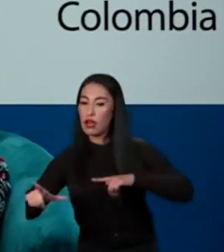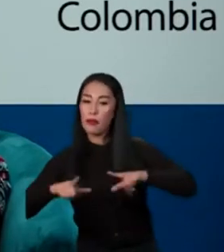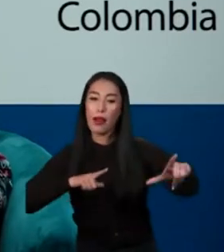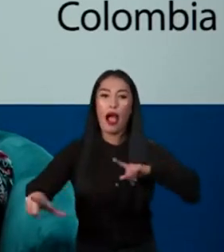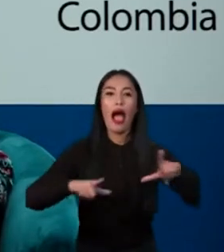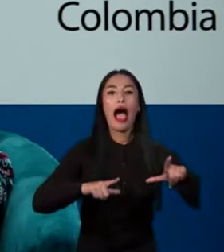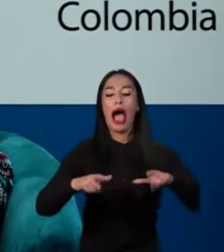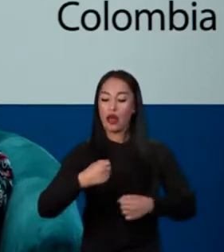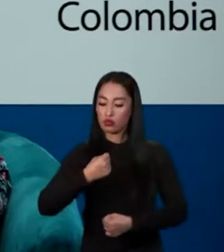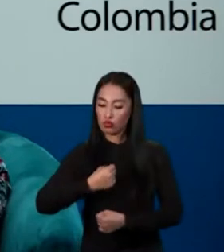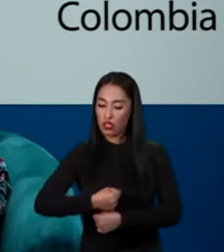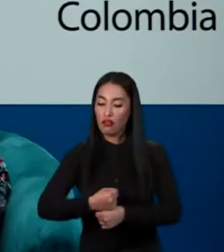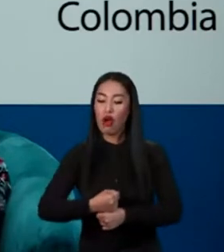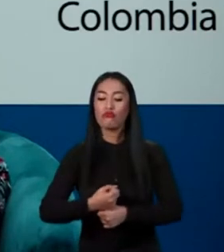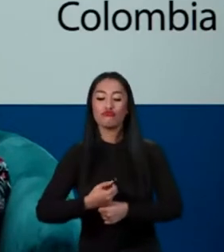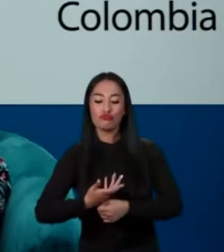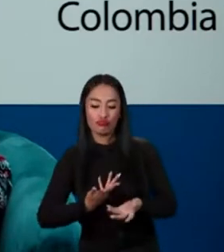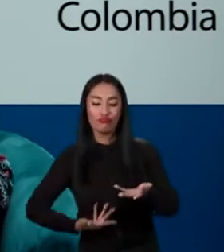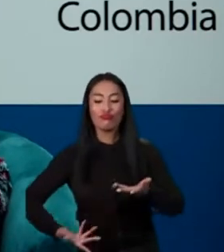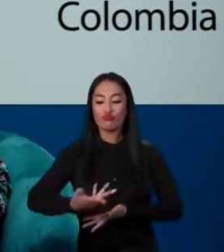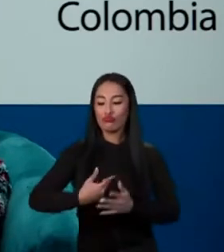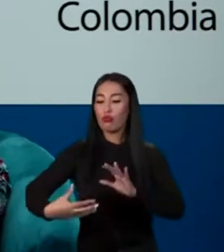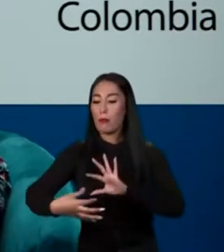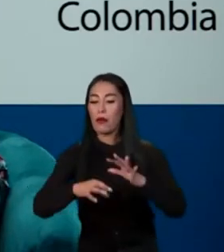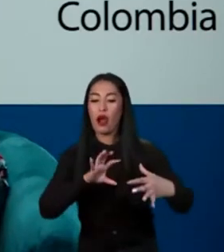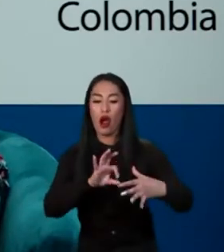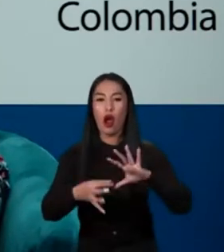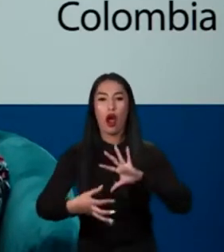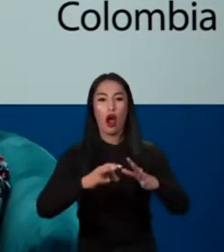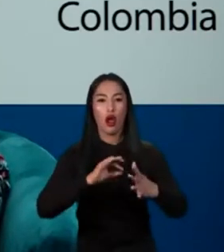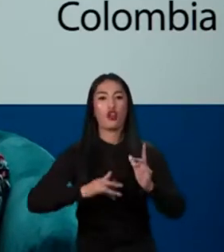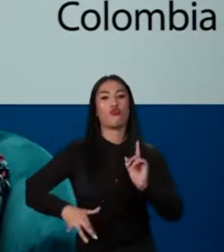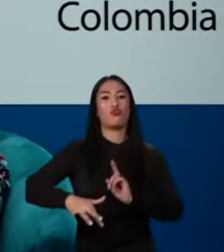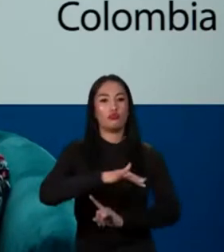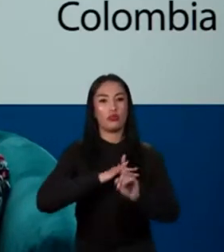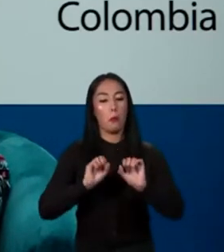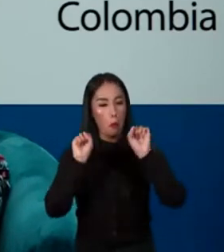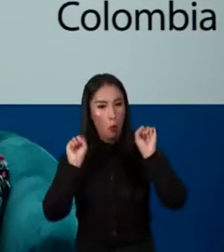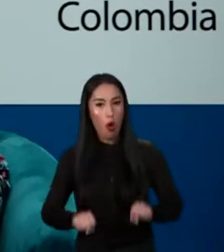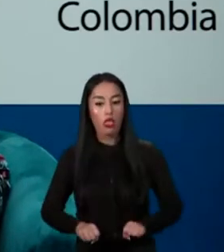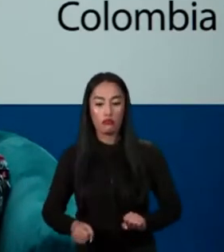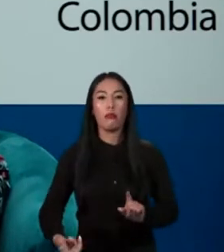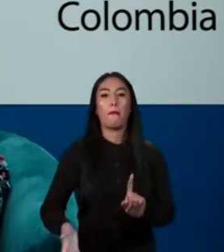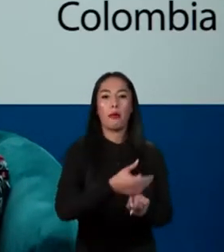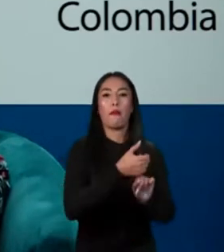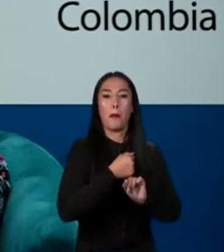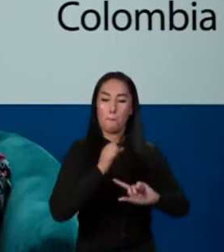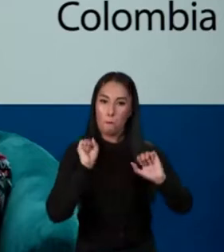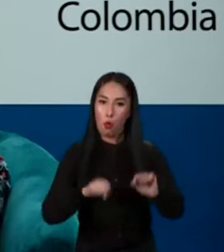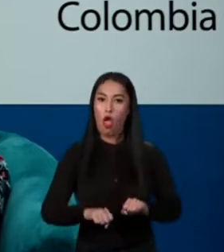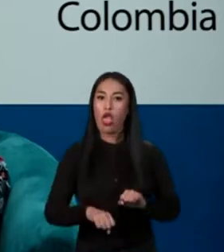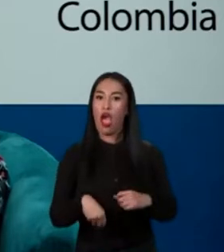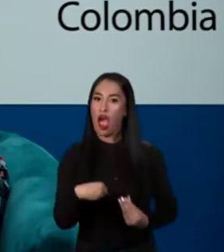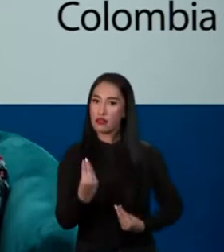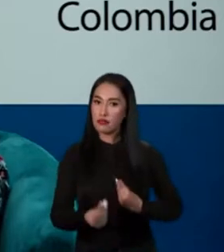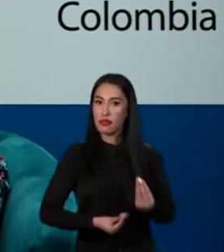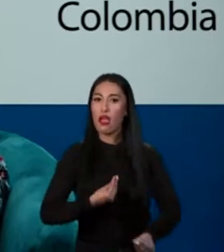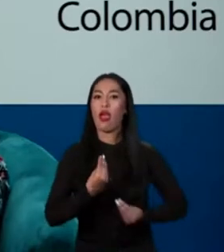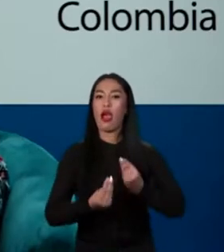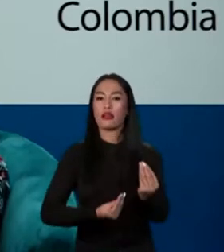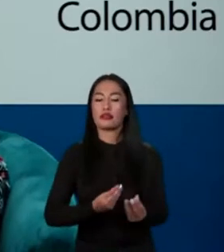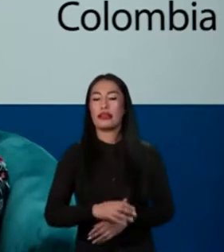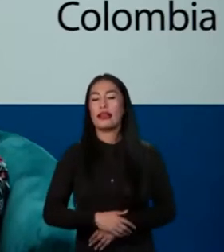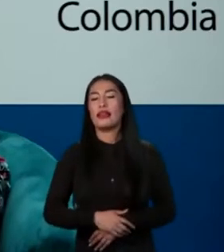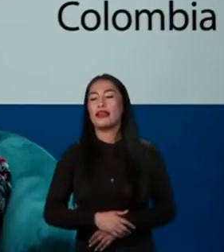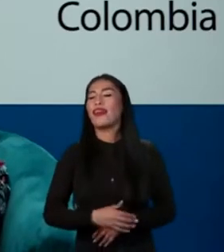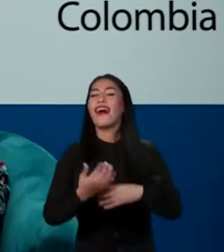pero también pueden hacer un trabajo en contexto y por supuesto empiezo a hablar del ser humano